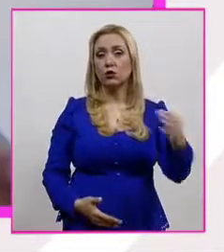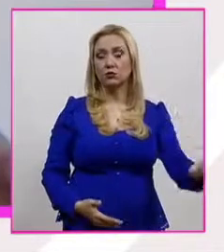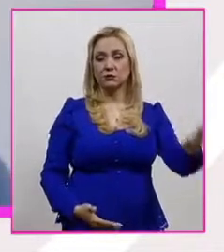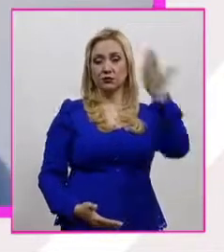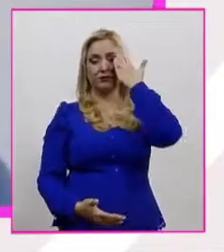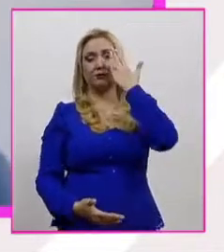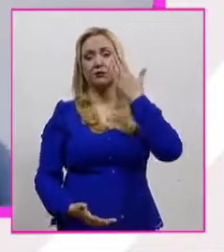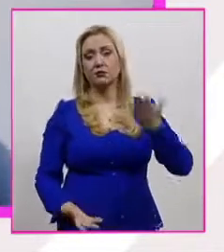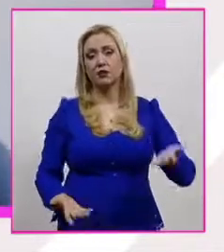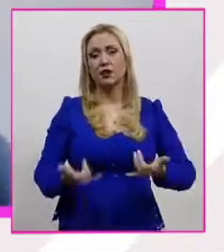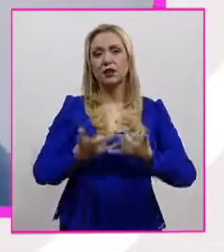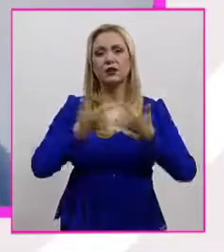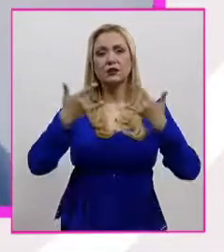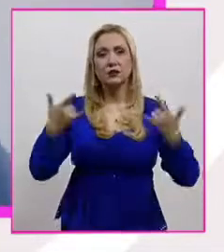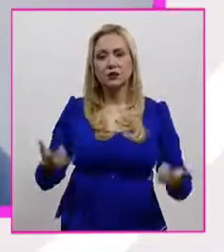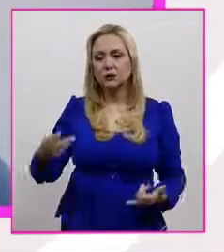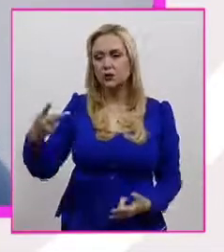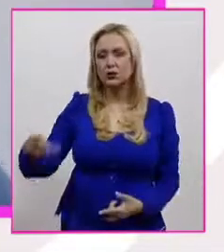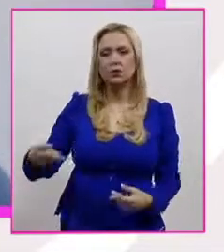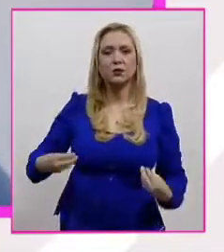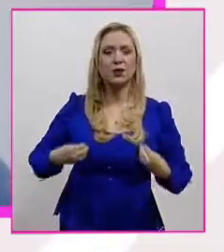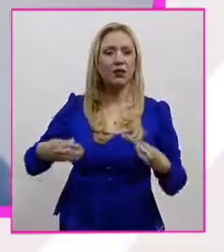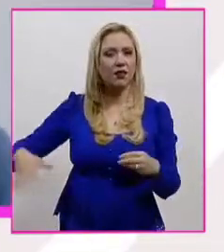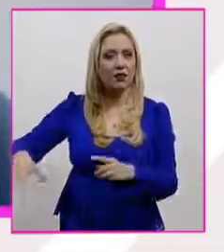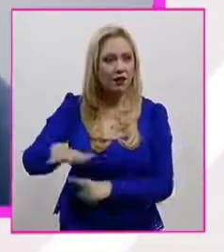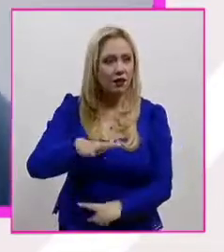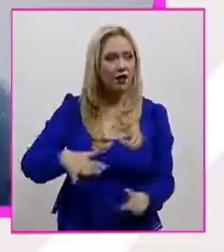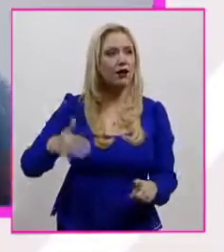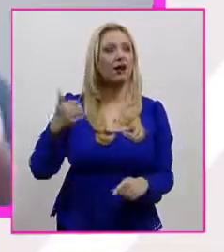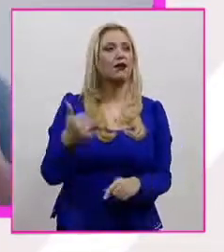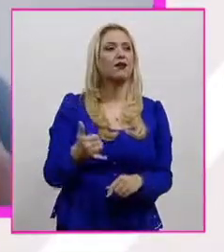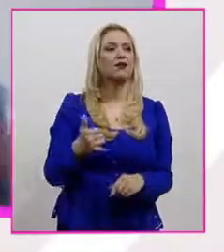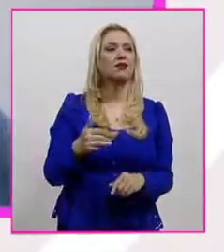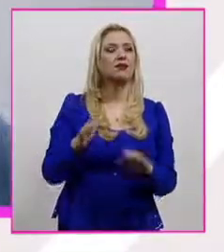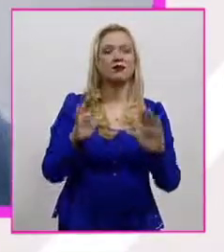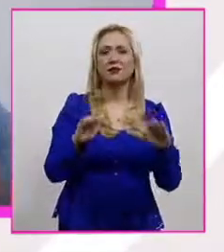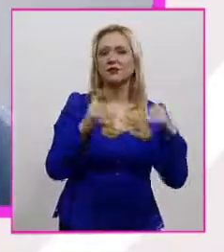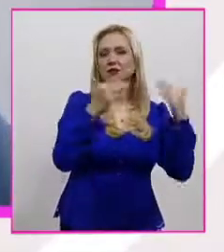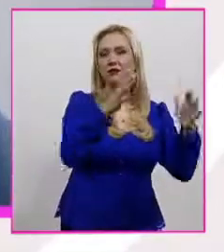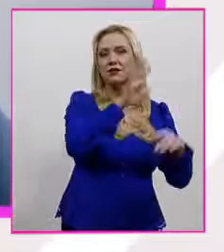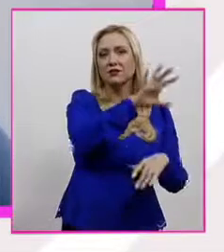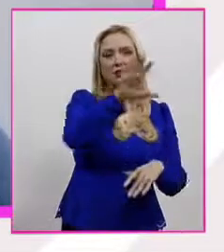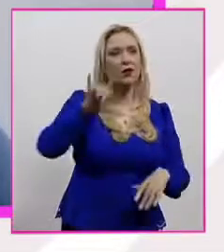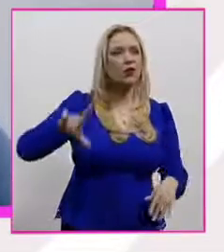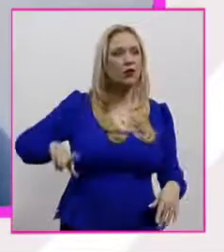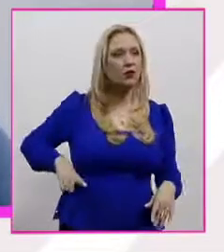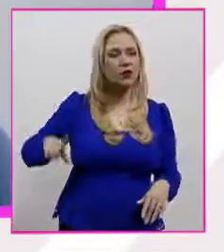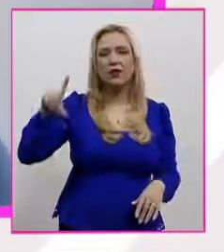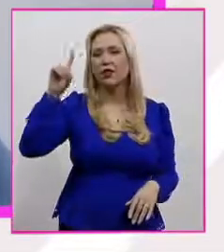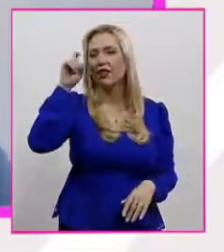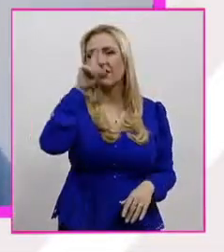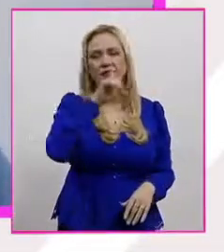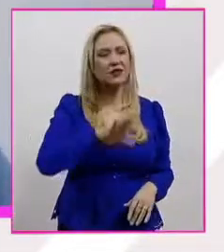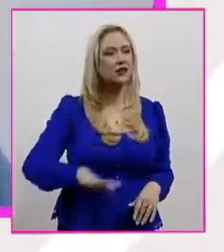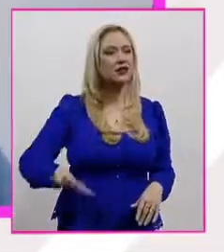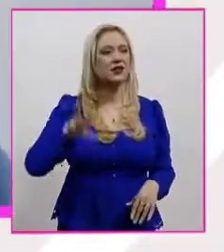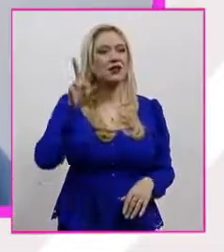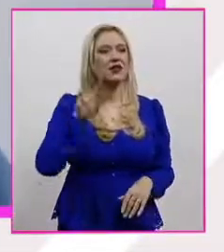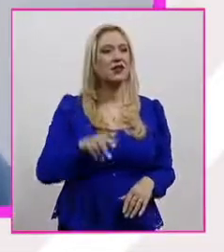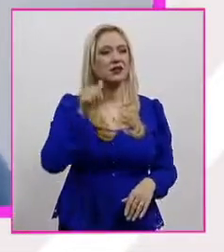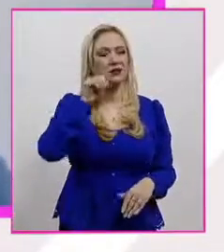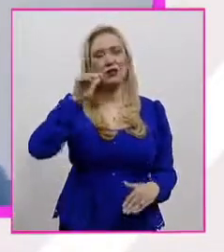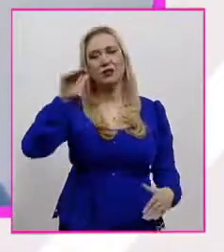como de nivel intergeneracional. Es muy difícil avanzar porque el sistema educativo reproduce la